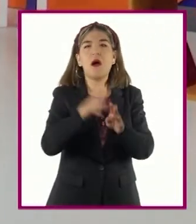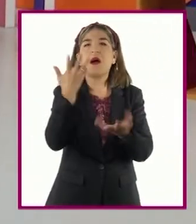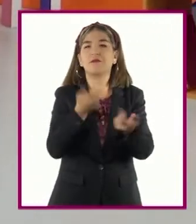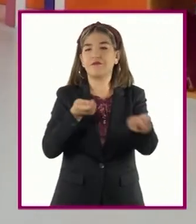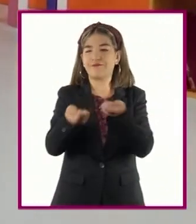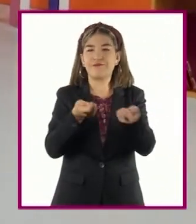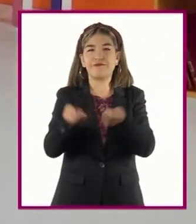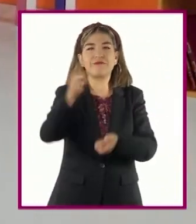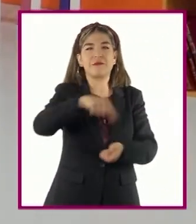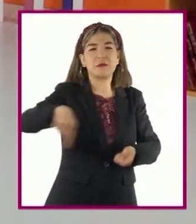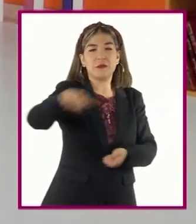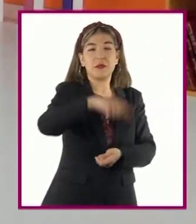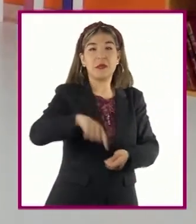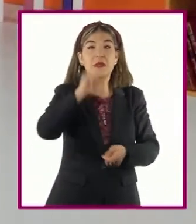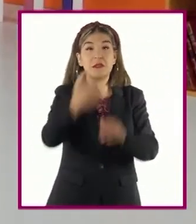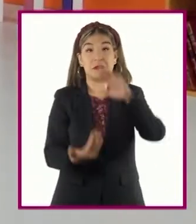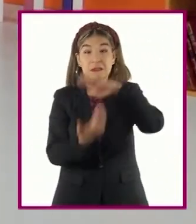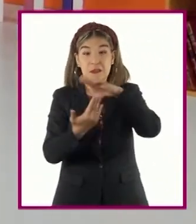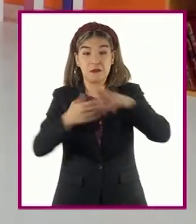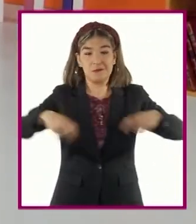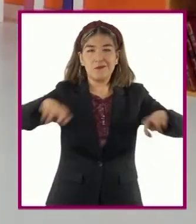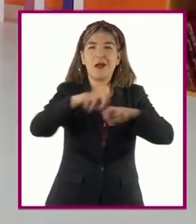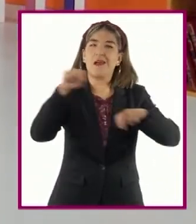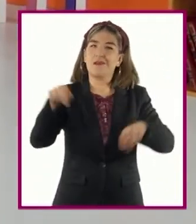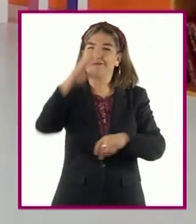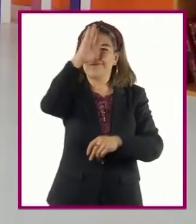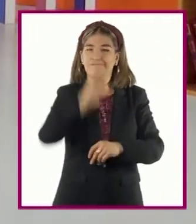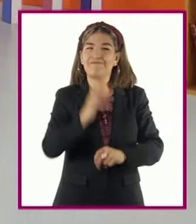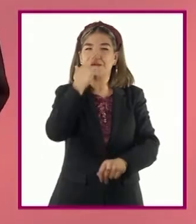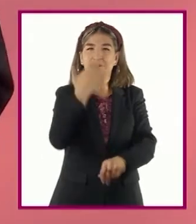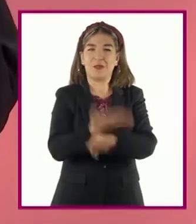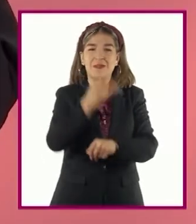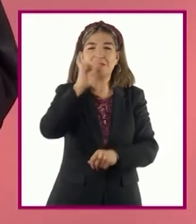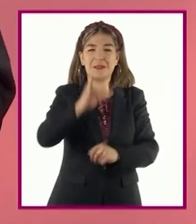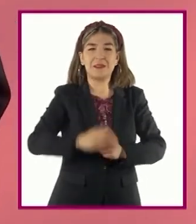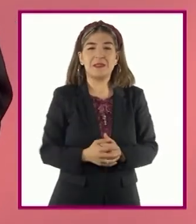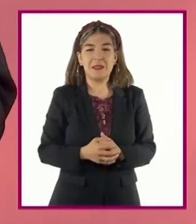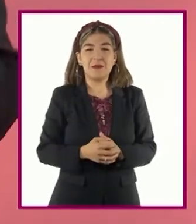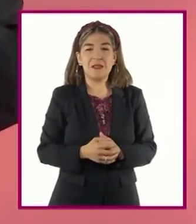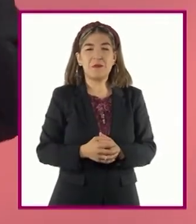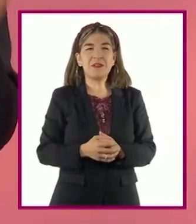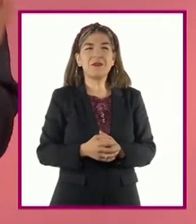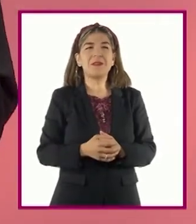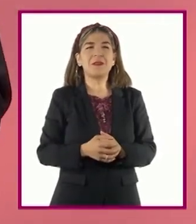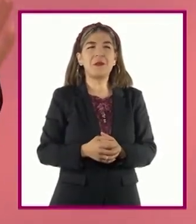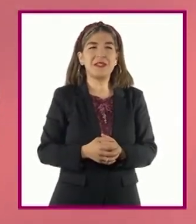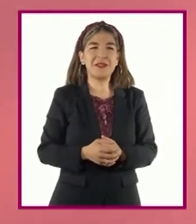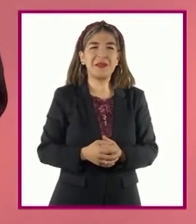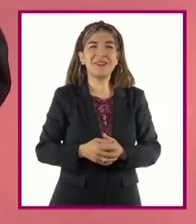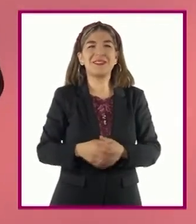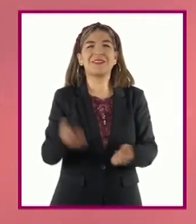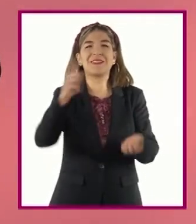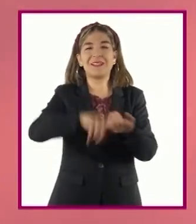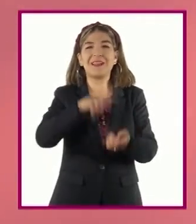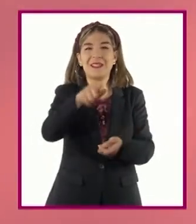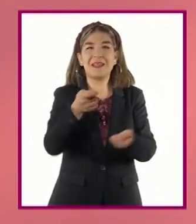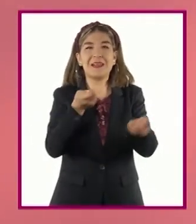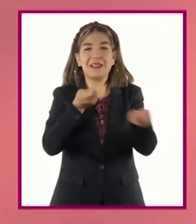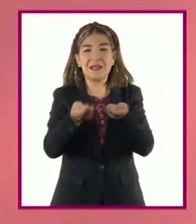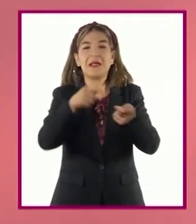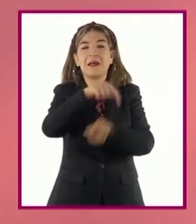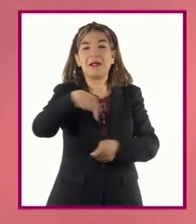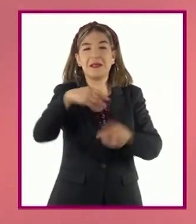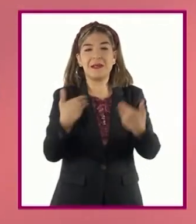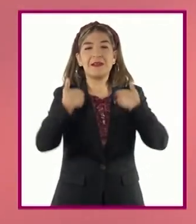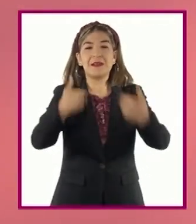recae el hilo de la actividad. Así es. Este personaje modela la actividad y para entender